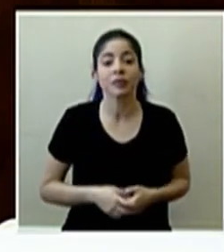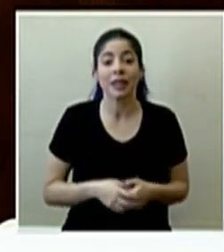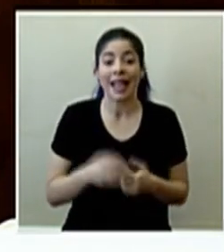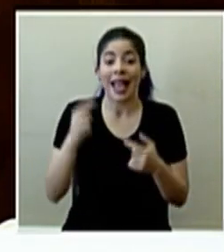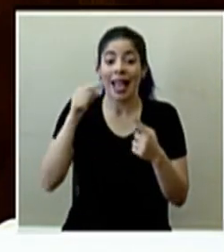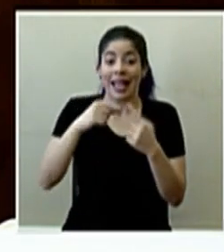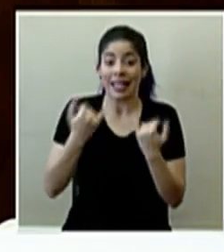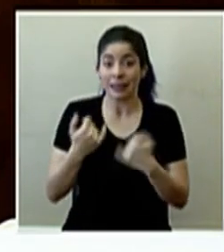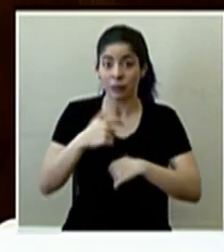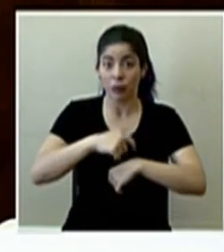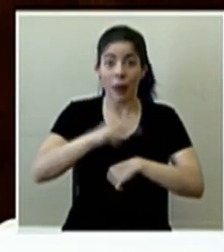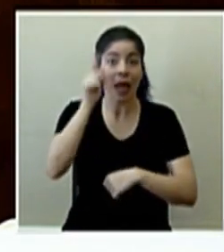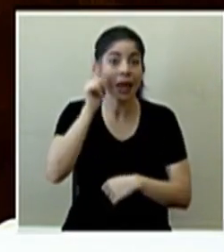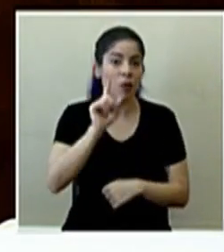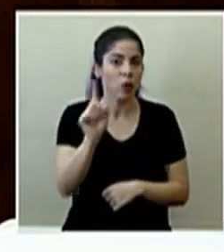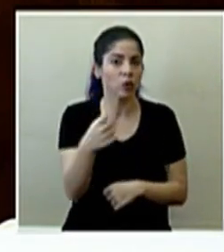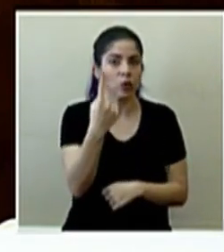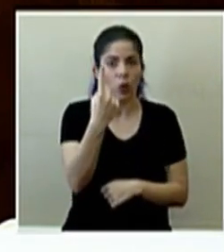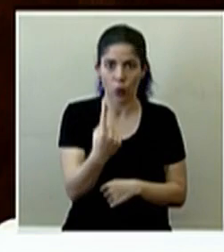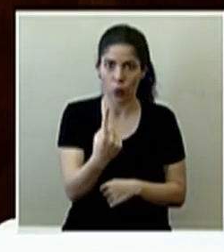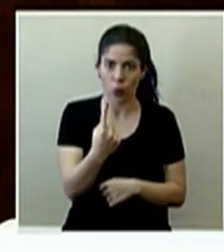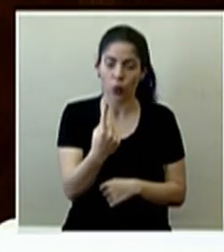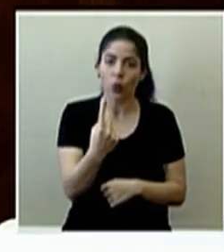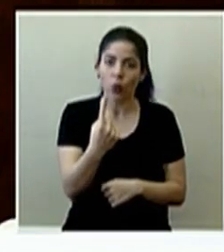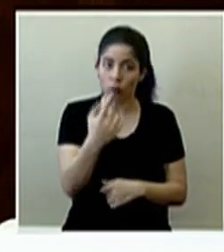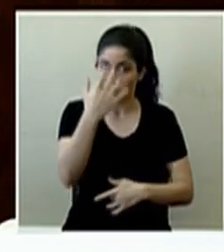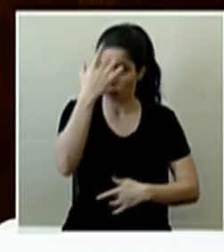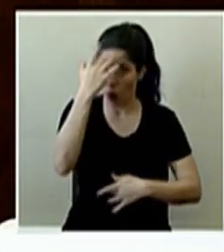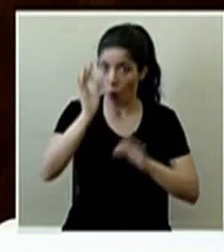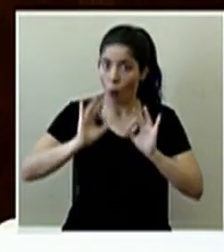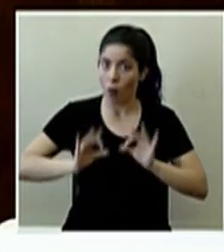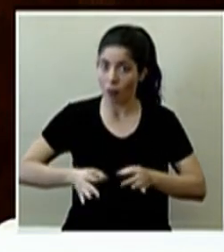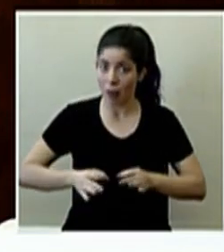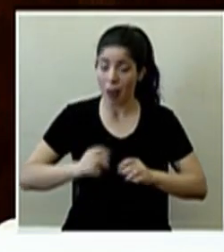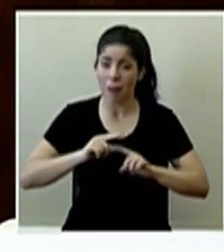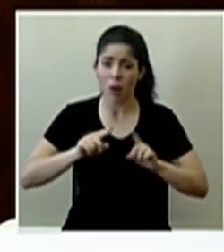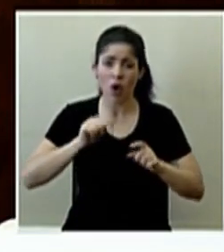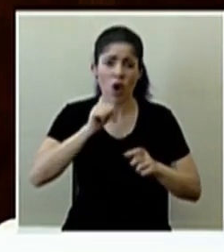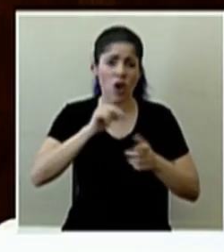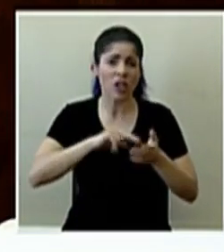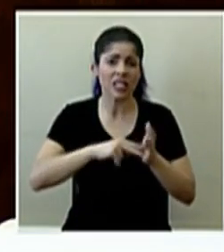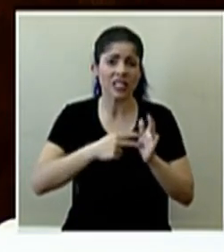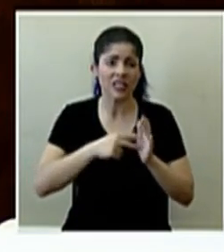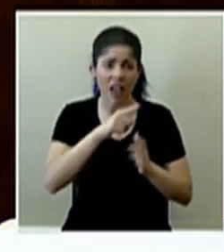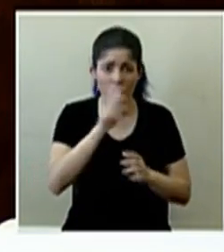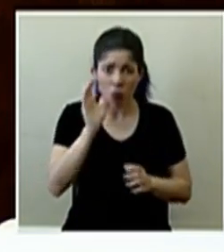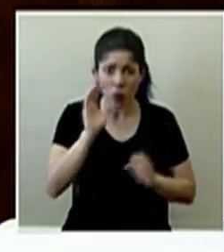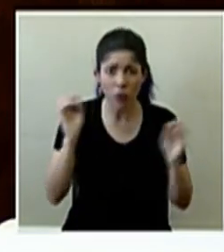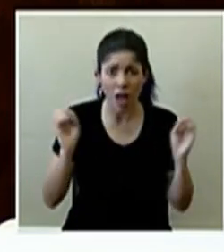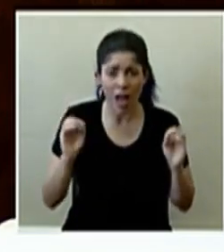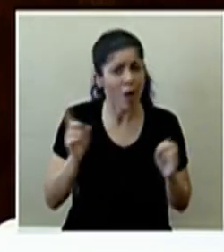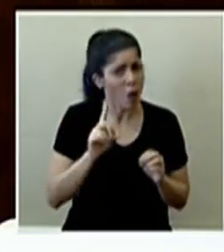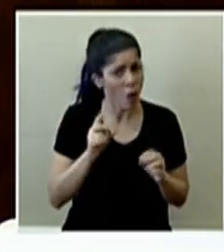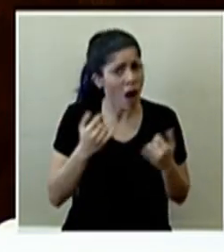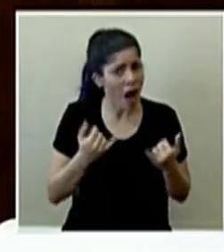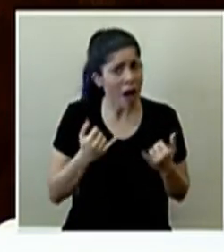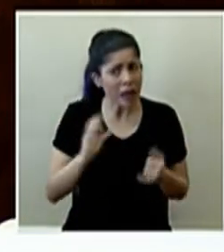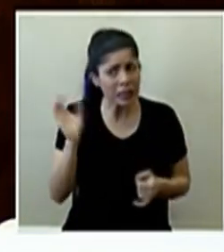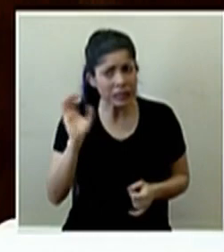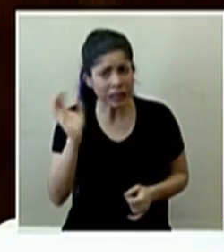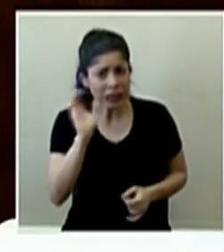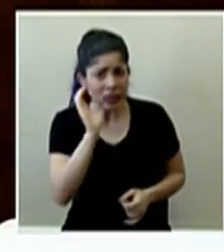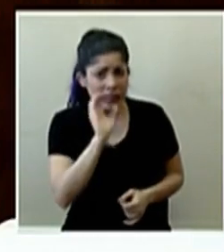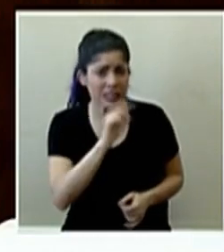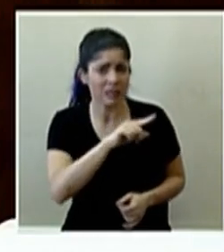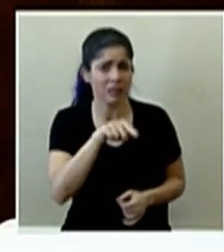Hasta este momento Limón solo reporta un caso confirmado. Y no es porque no lo estén buscando, todo lo contrario, lo están buscando, están haciendo